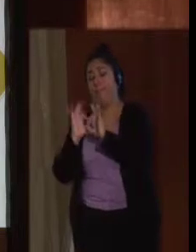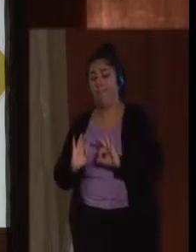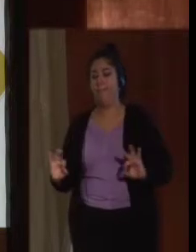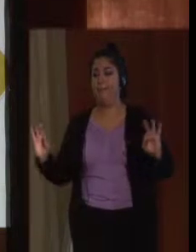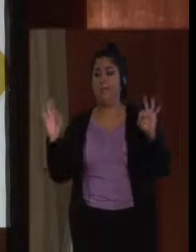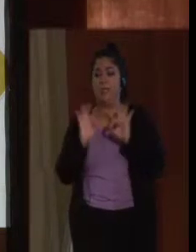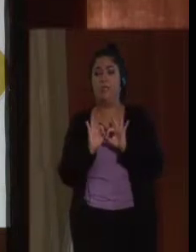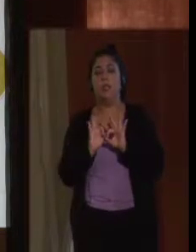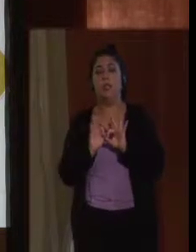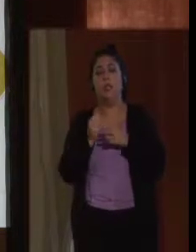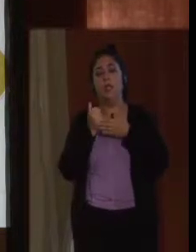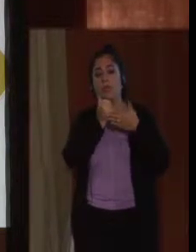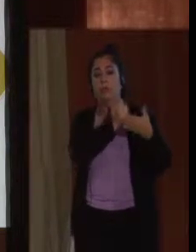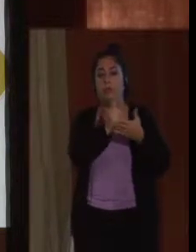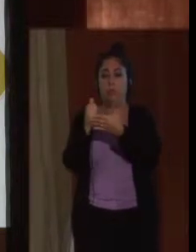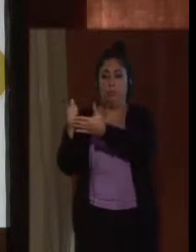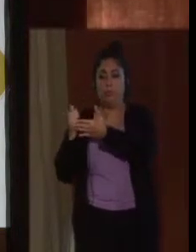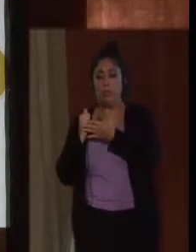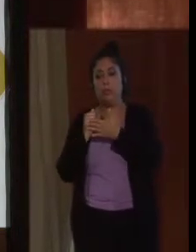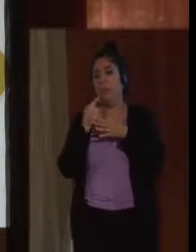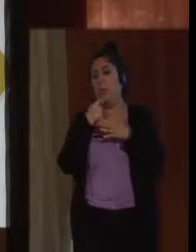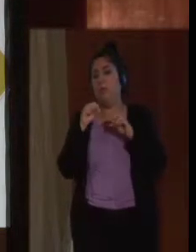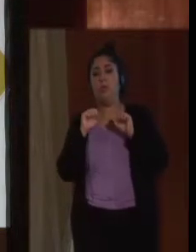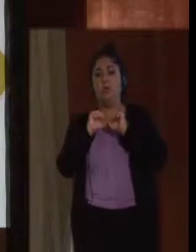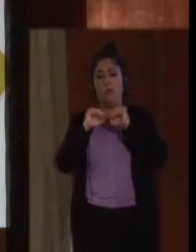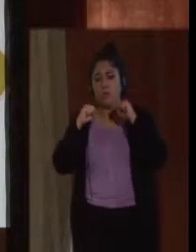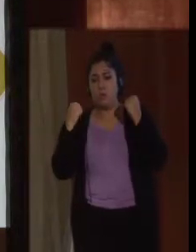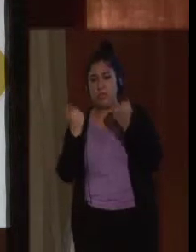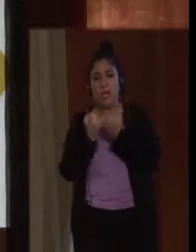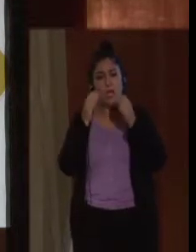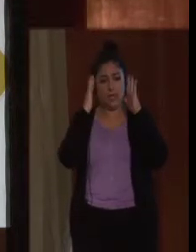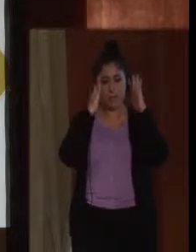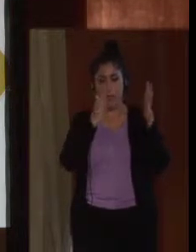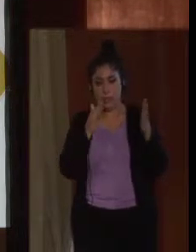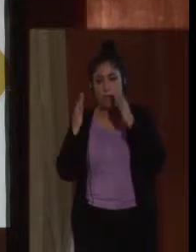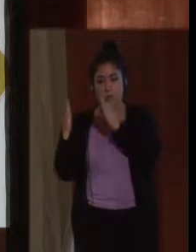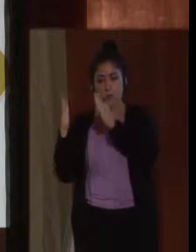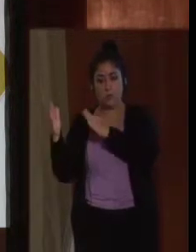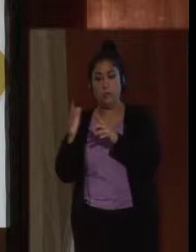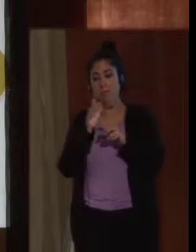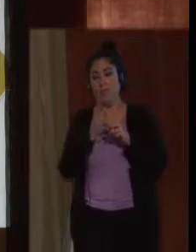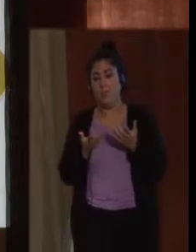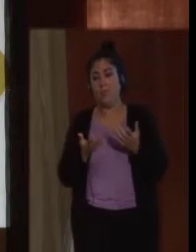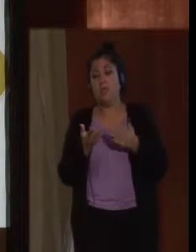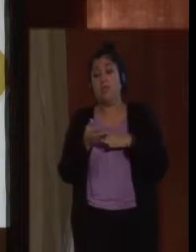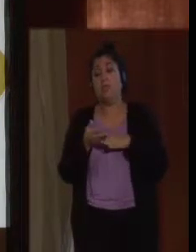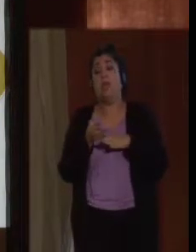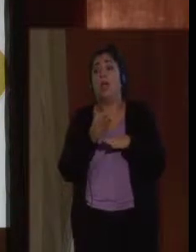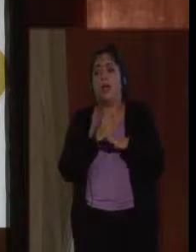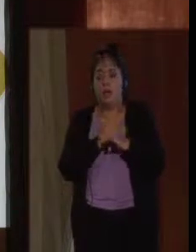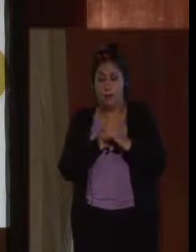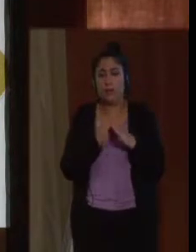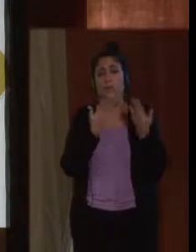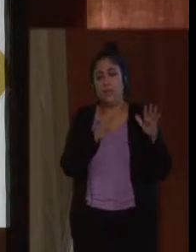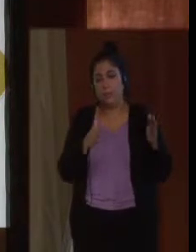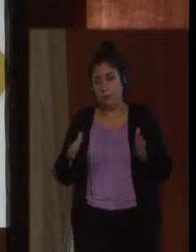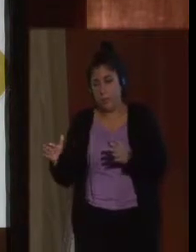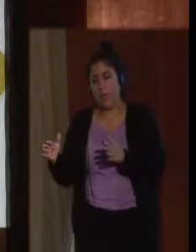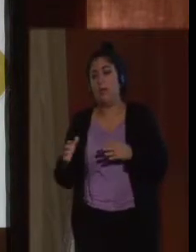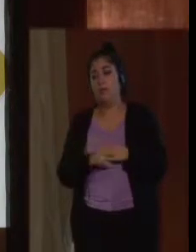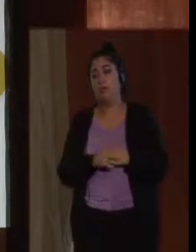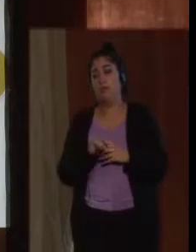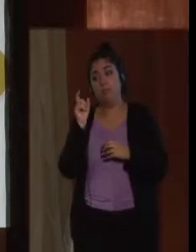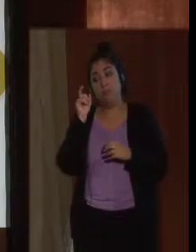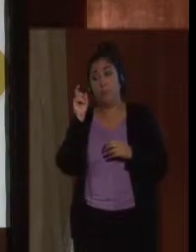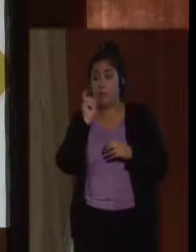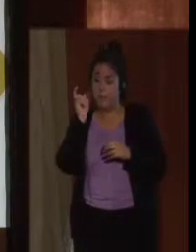desastre en el contexto del cambio climático. Y finalmente, como se hacía mención